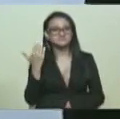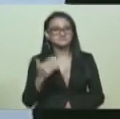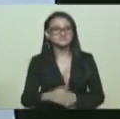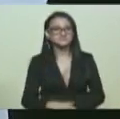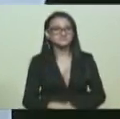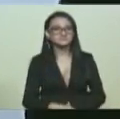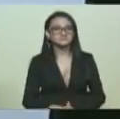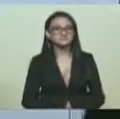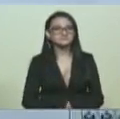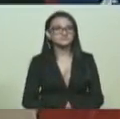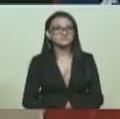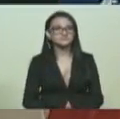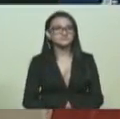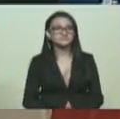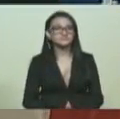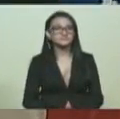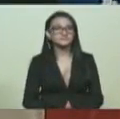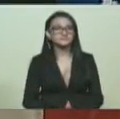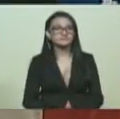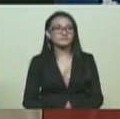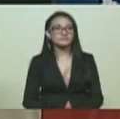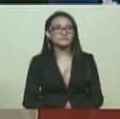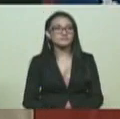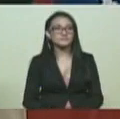mostrar la segunda imagen.